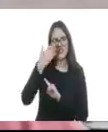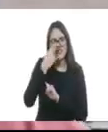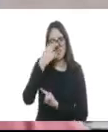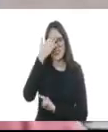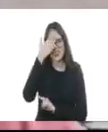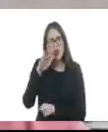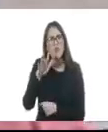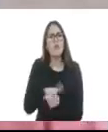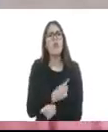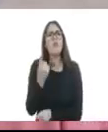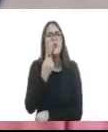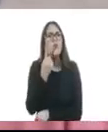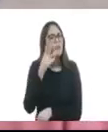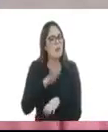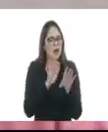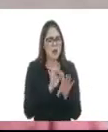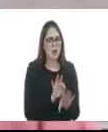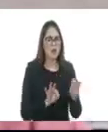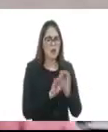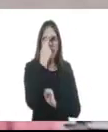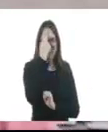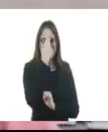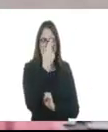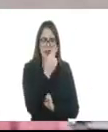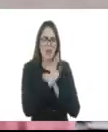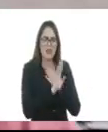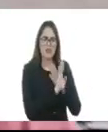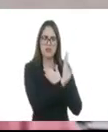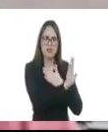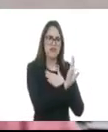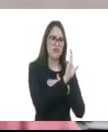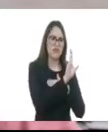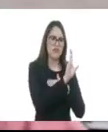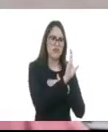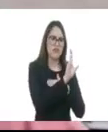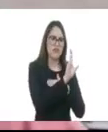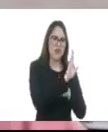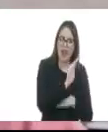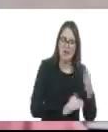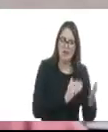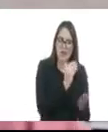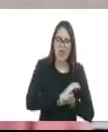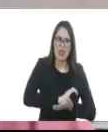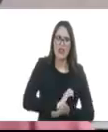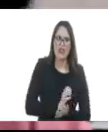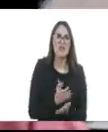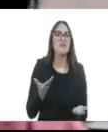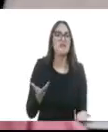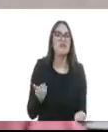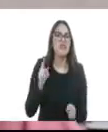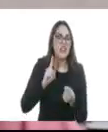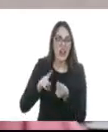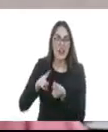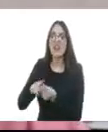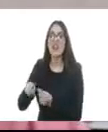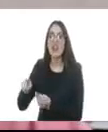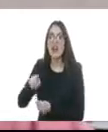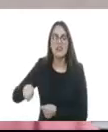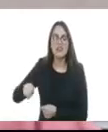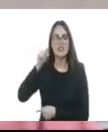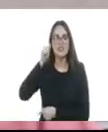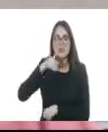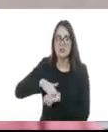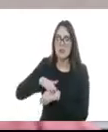nuestro país y quiénes son siempre las personas que suelen ser más discriminadas y discriminados.